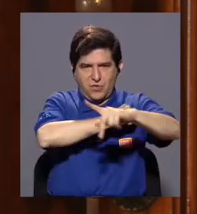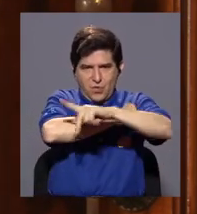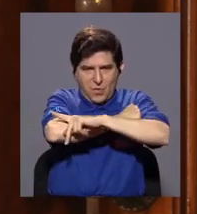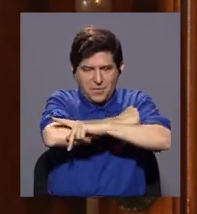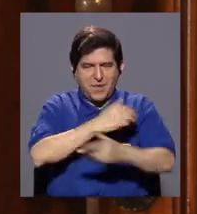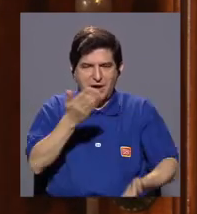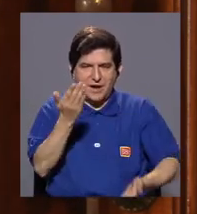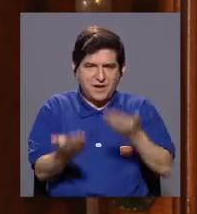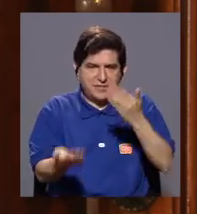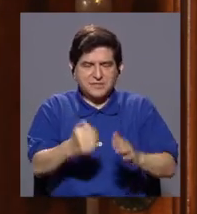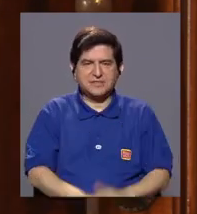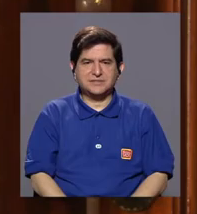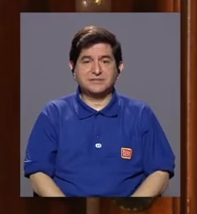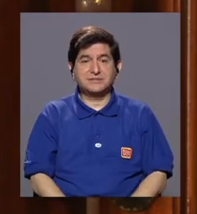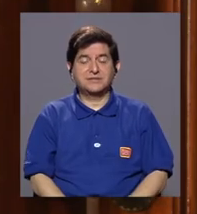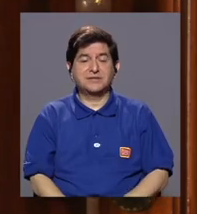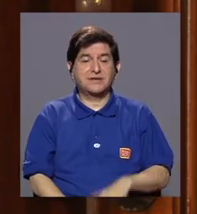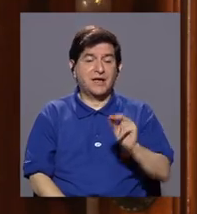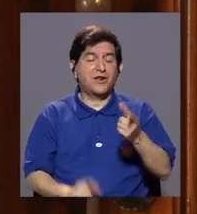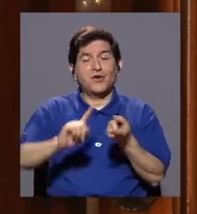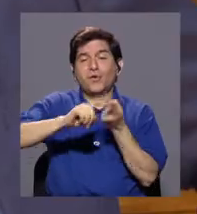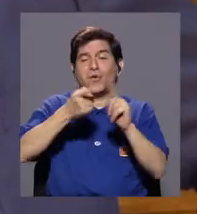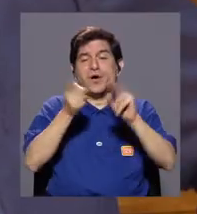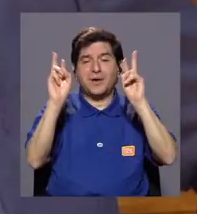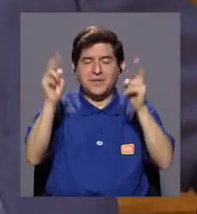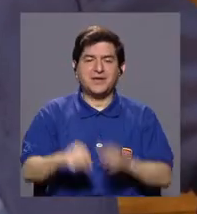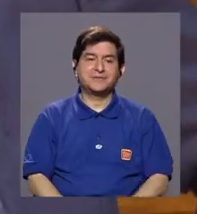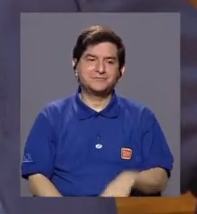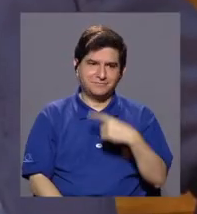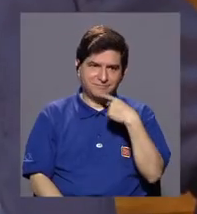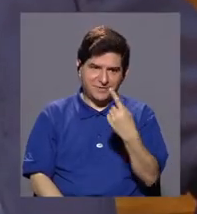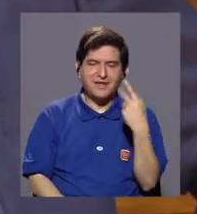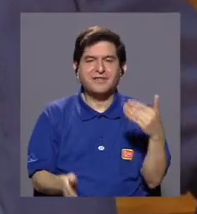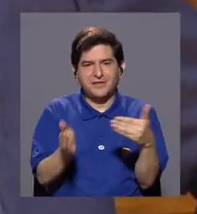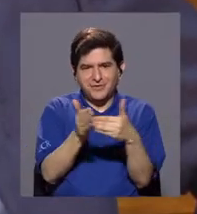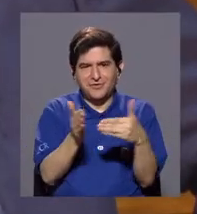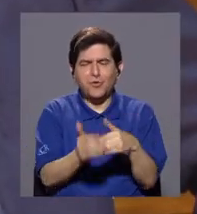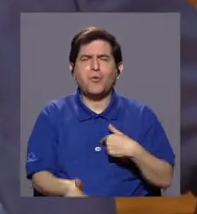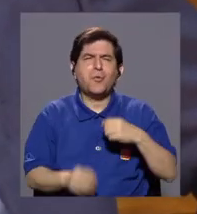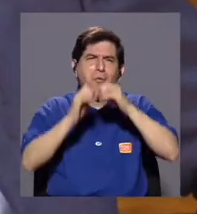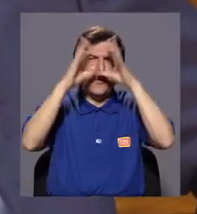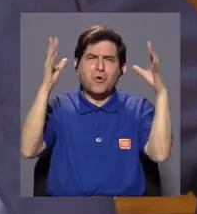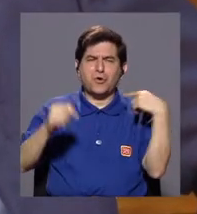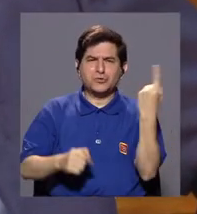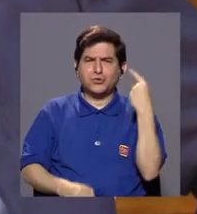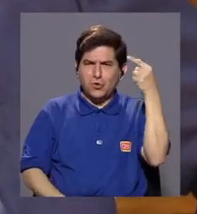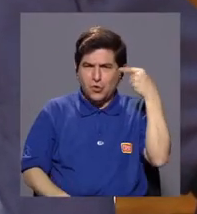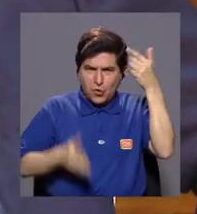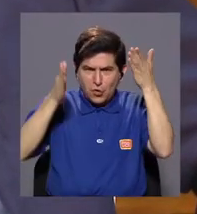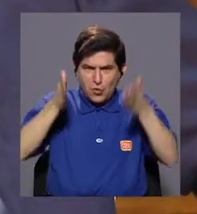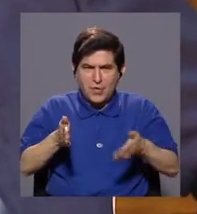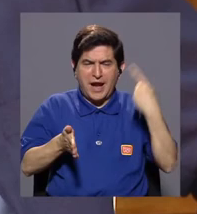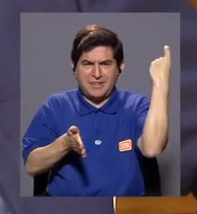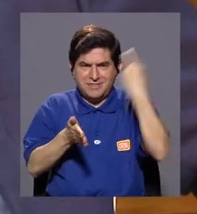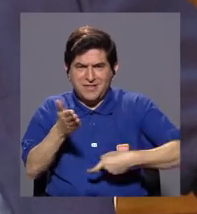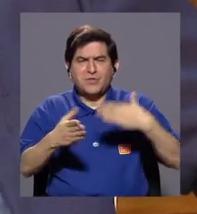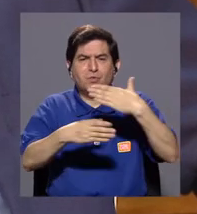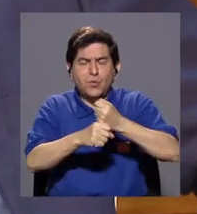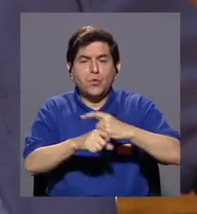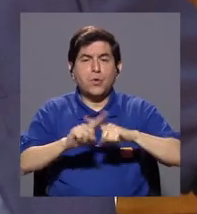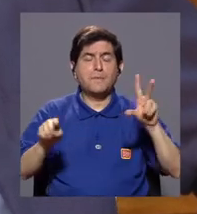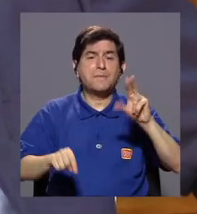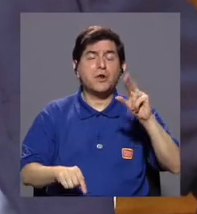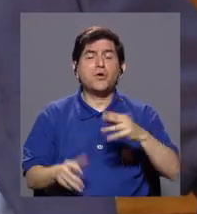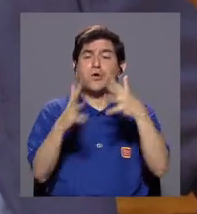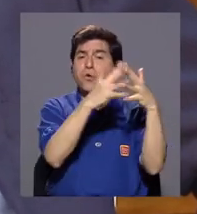naciones que no les son amigas. Por eso le digo, es decir, uno se imaginaría que solo un déspota puede hacer eso.